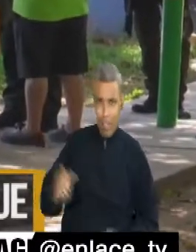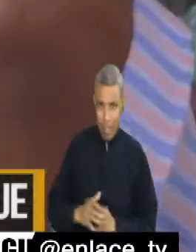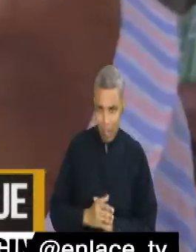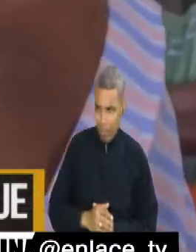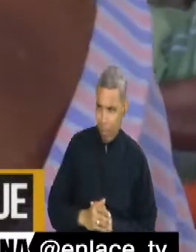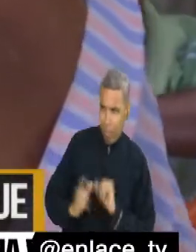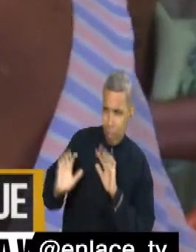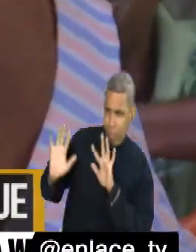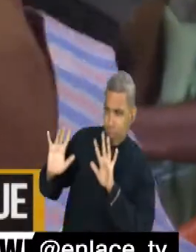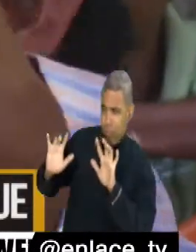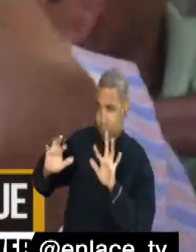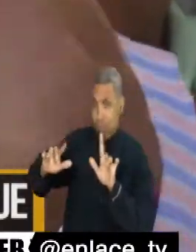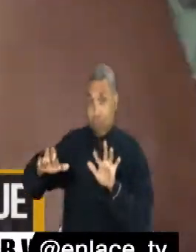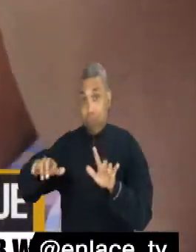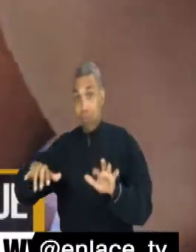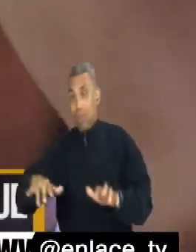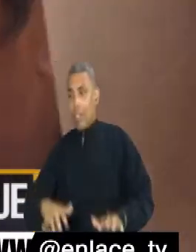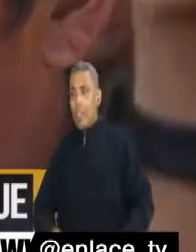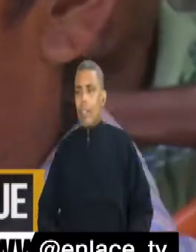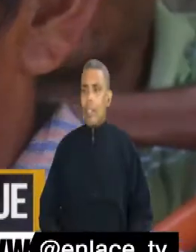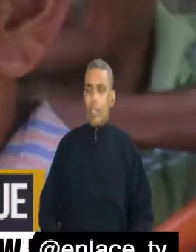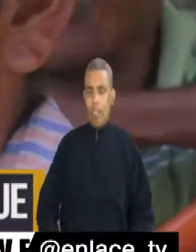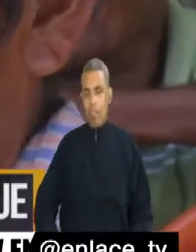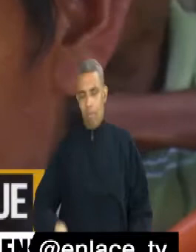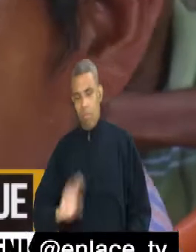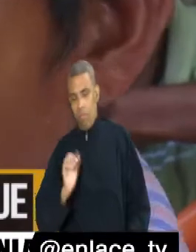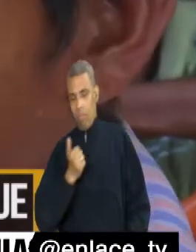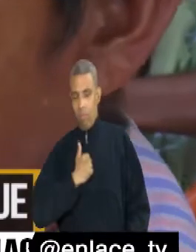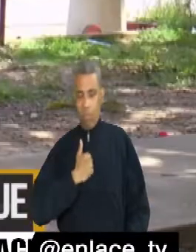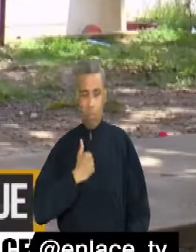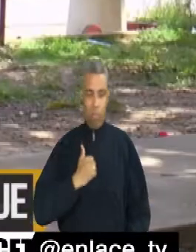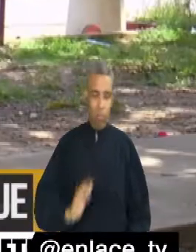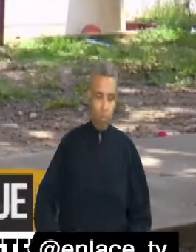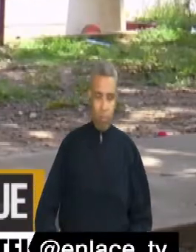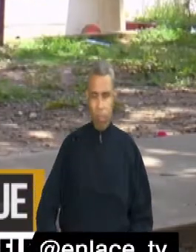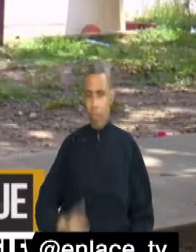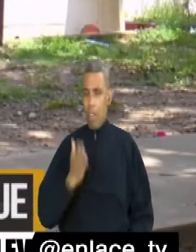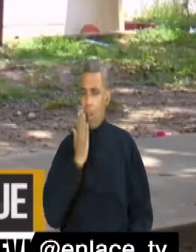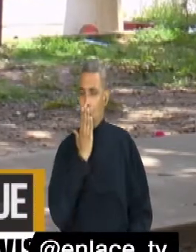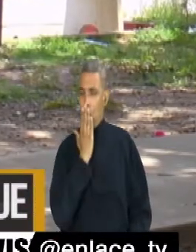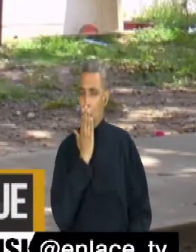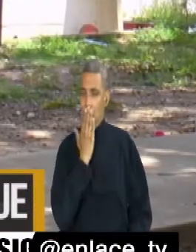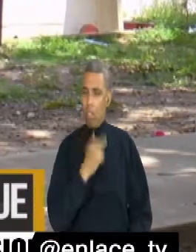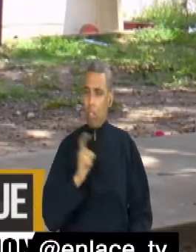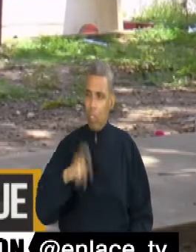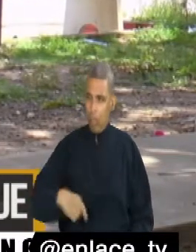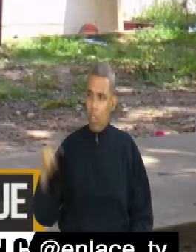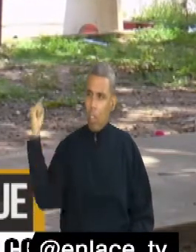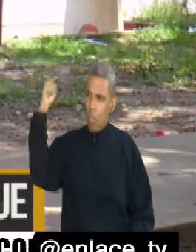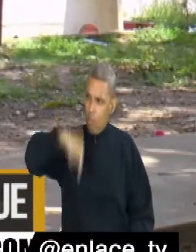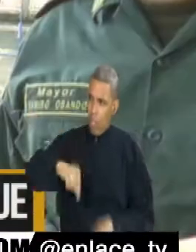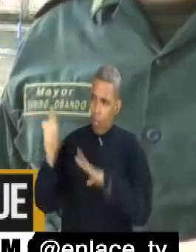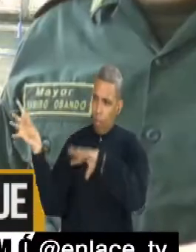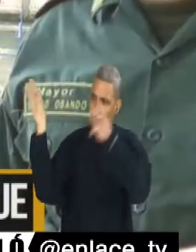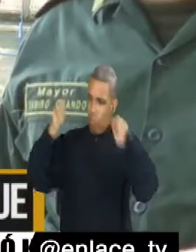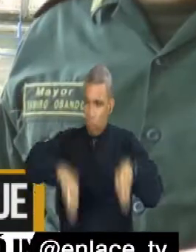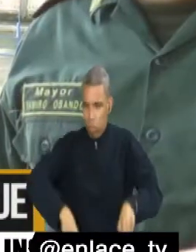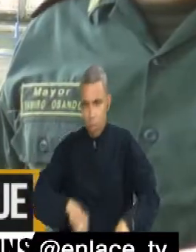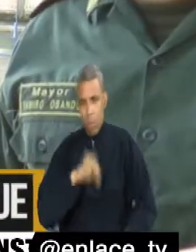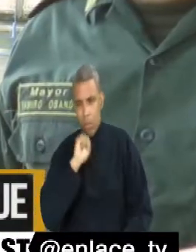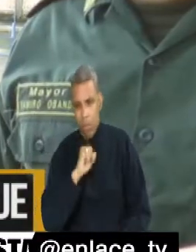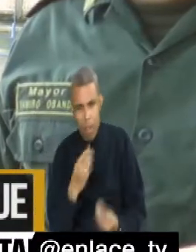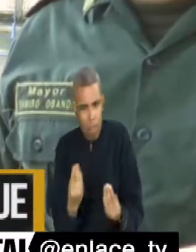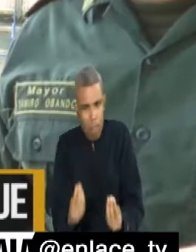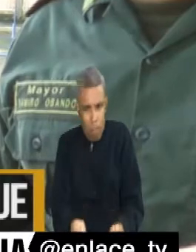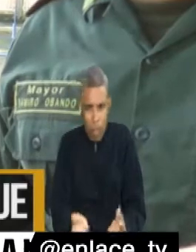llegaron procedentes del Cesar. Su líder, el único que habla español, indicó que vienen buscando alimentación y una mejor calidad de vida. Venimos